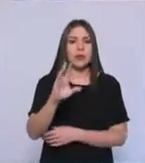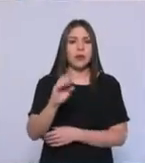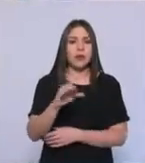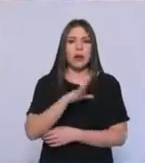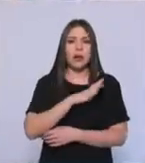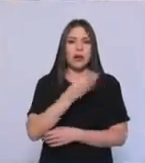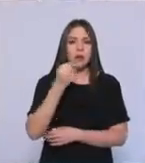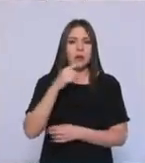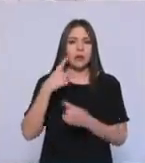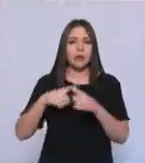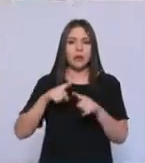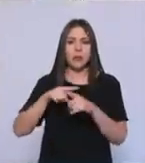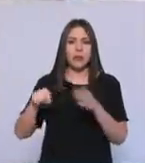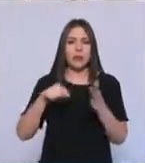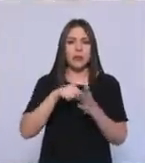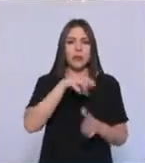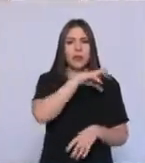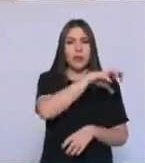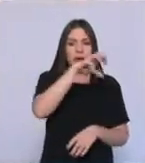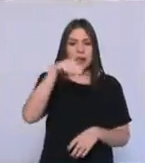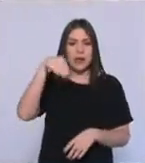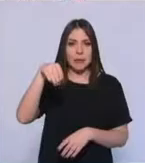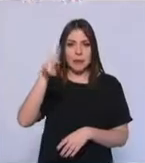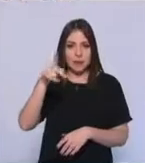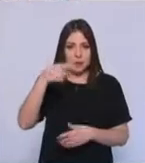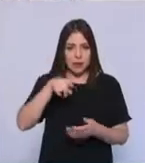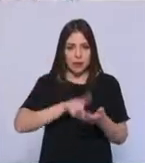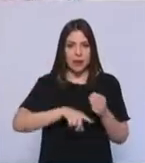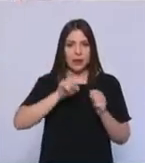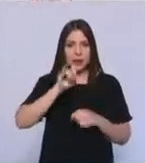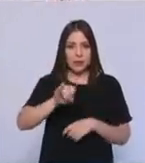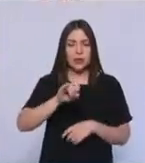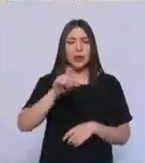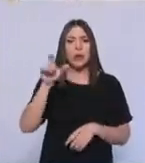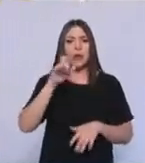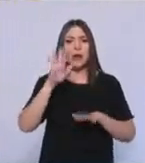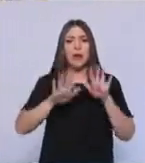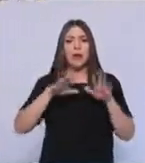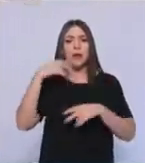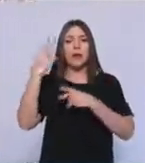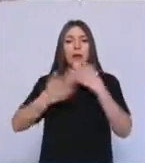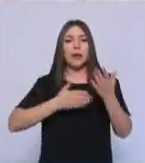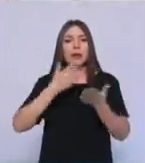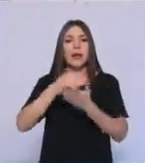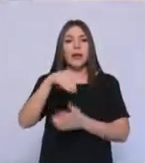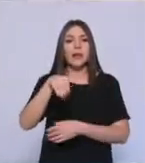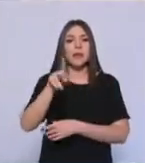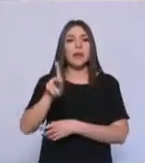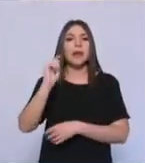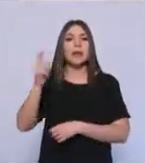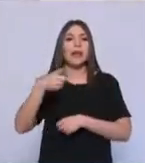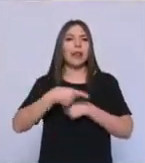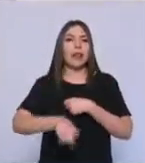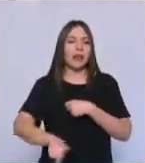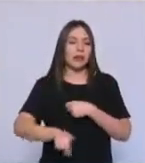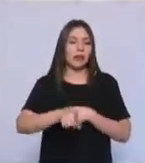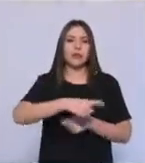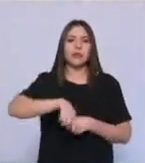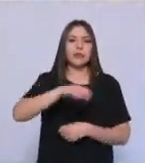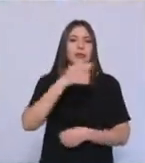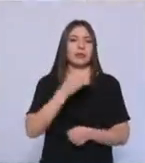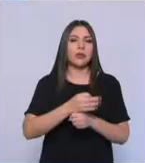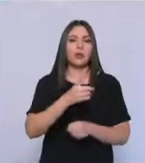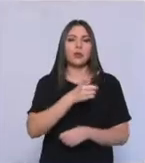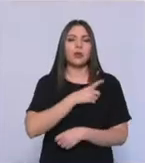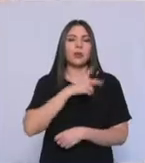donde hay ministerios públicos, pero digamos es una infracción. Cuando vamos con el Ministerio Público es porque es delito. Entonces aquí lo consideramos